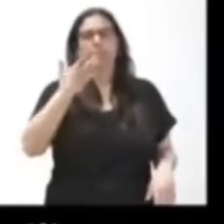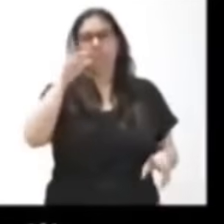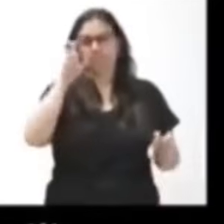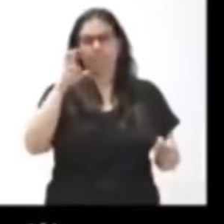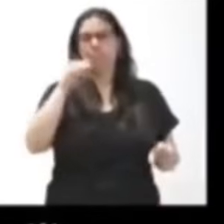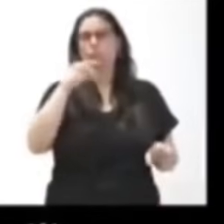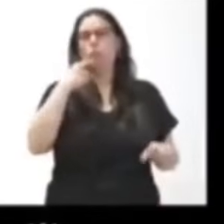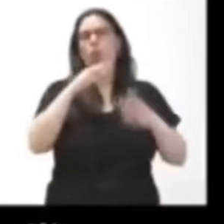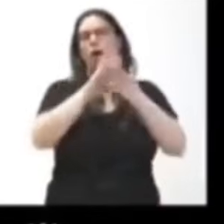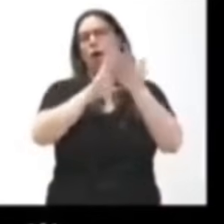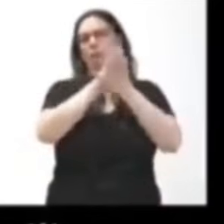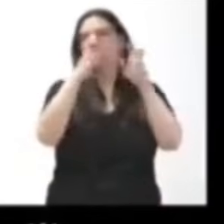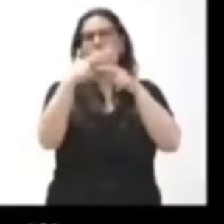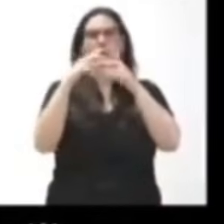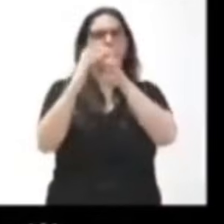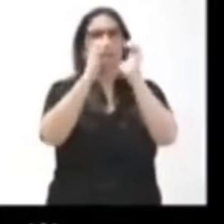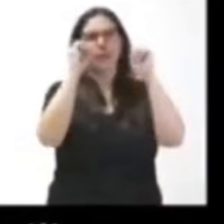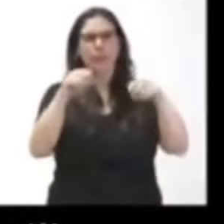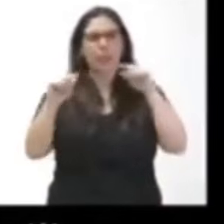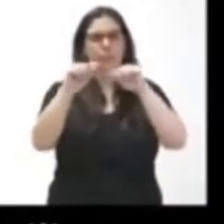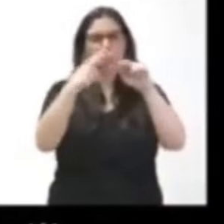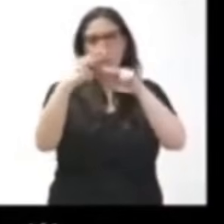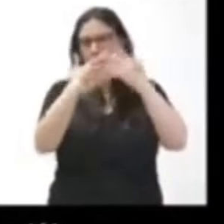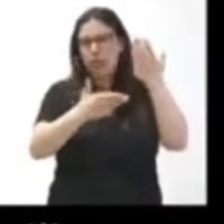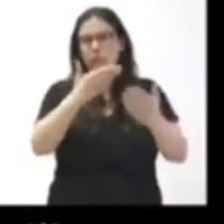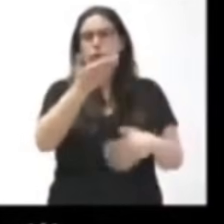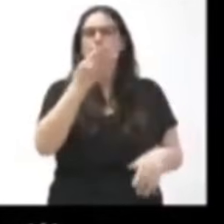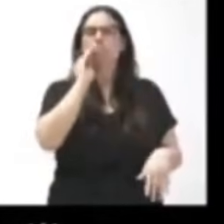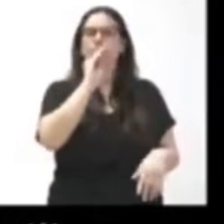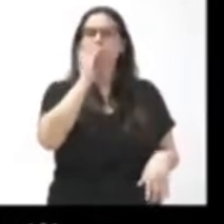ese consenso político y con el debate político,